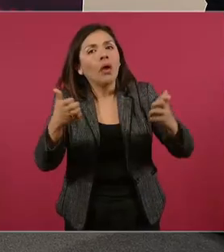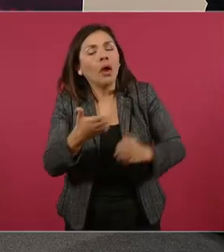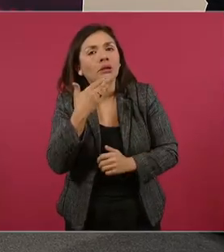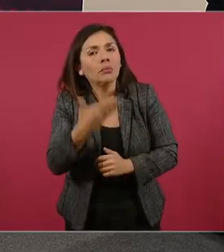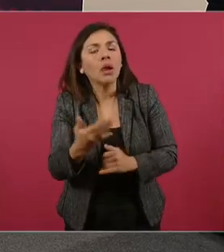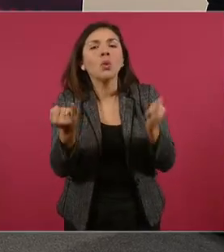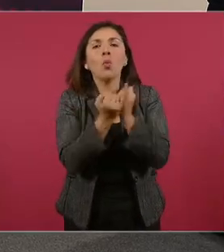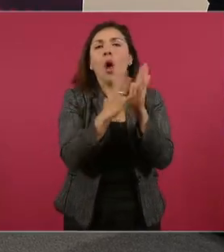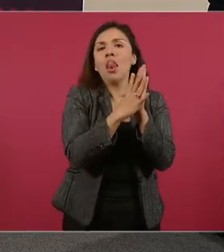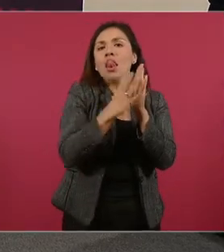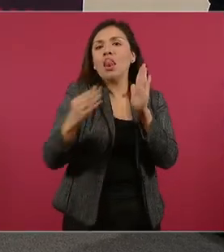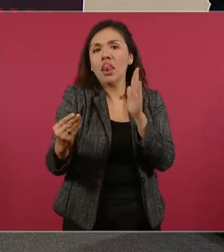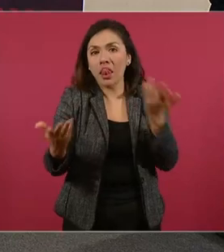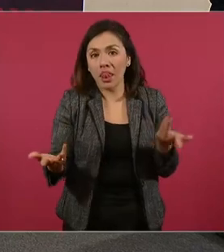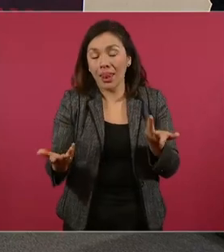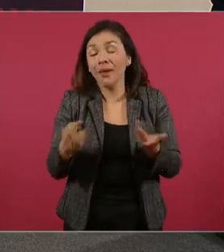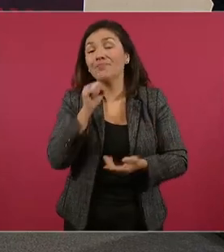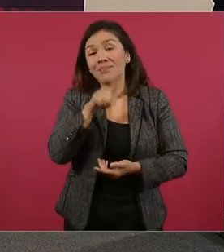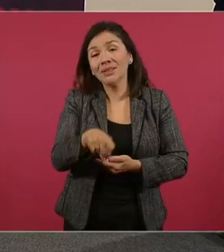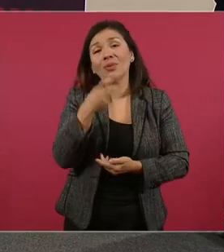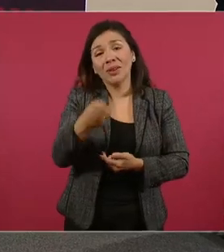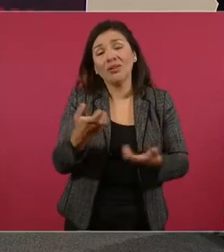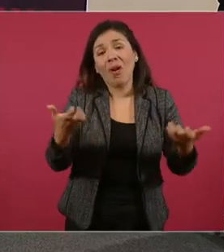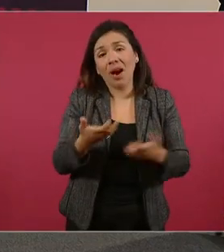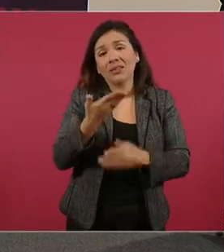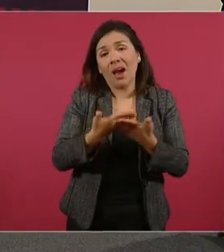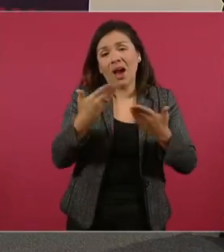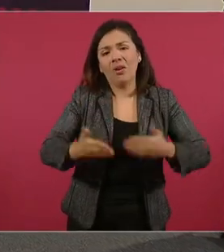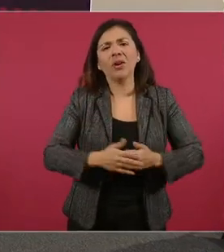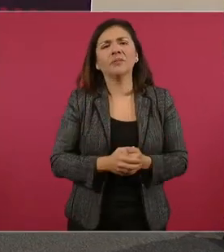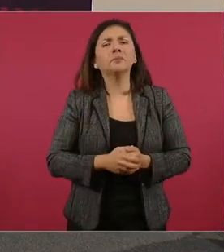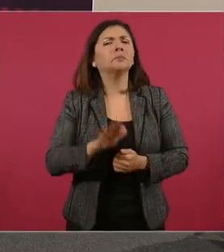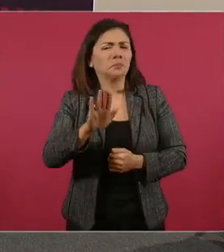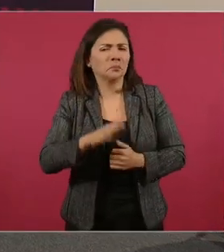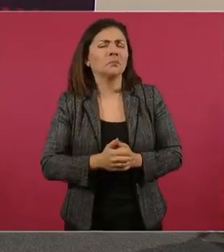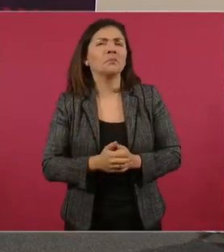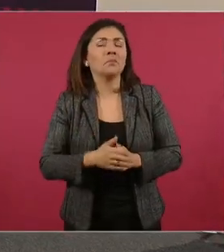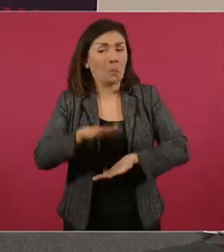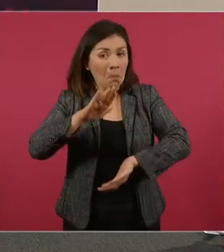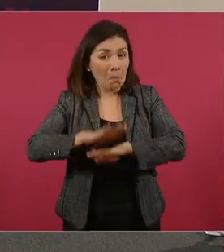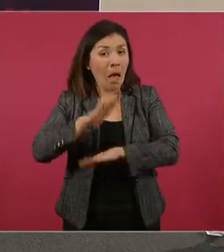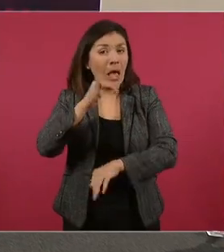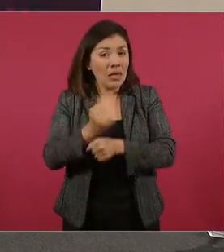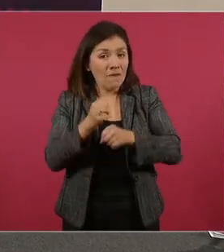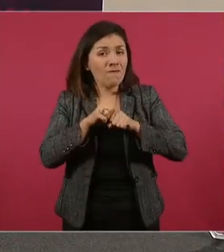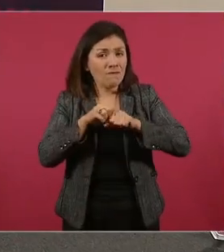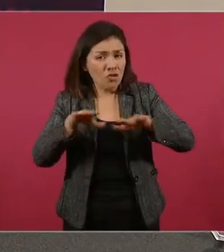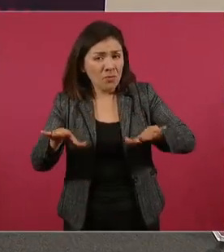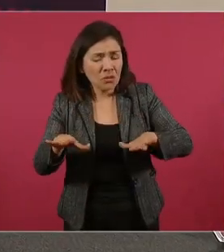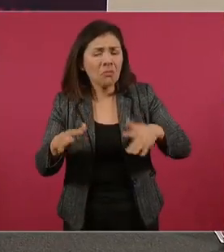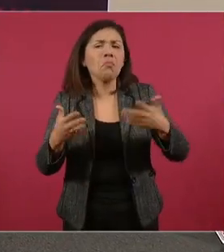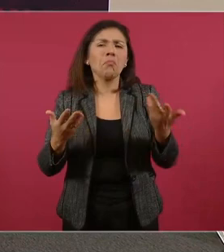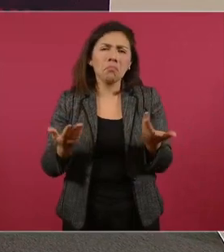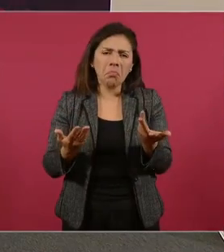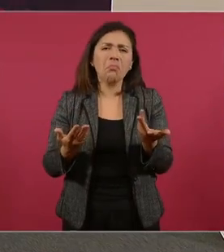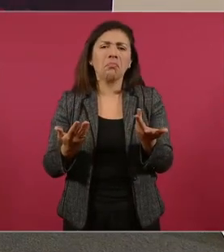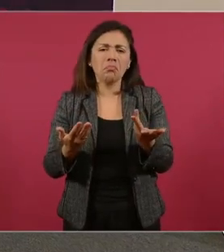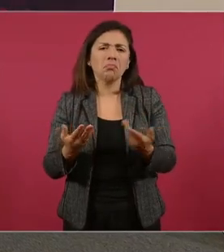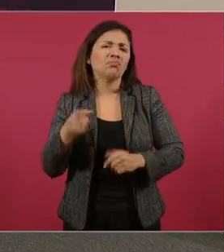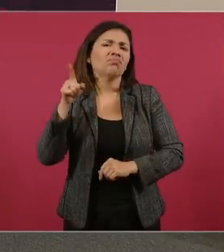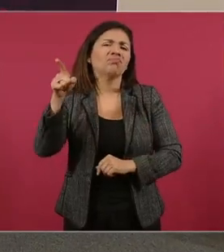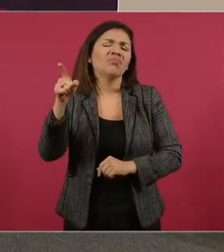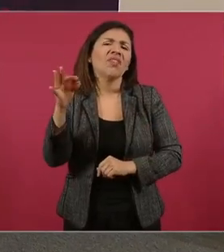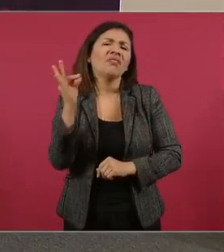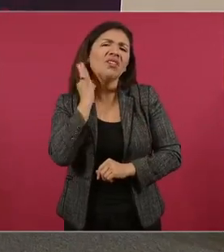Y eso es lo que estamos haciendo. Más información, pues es la